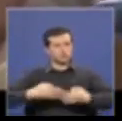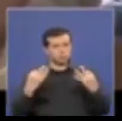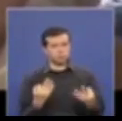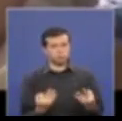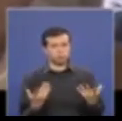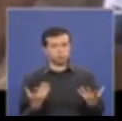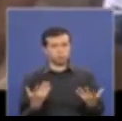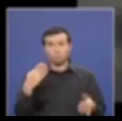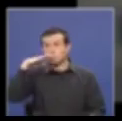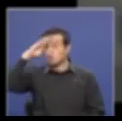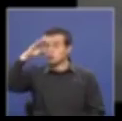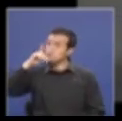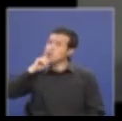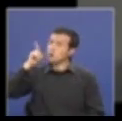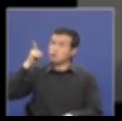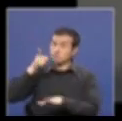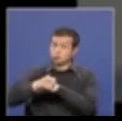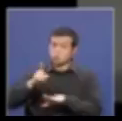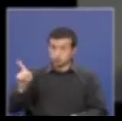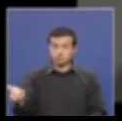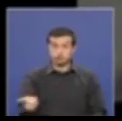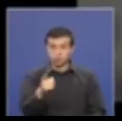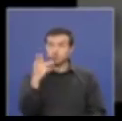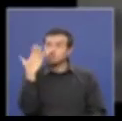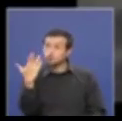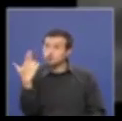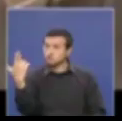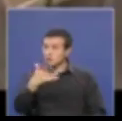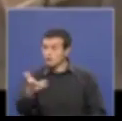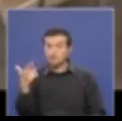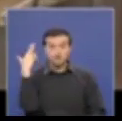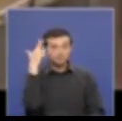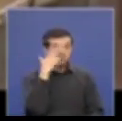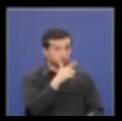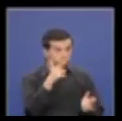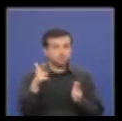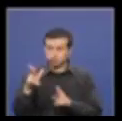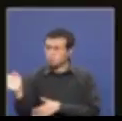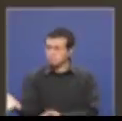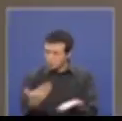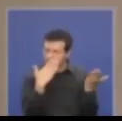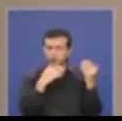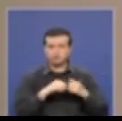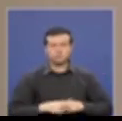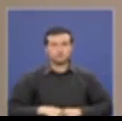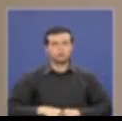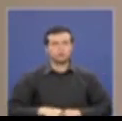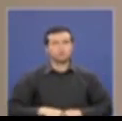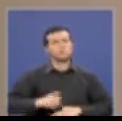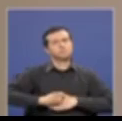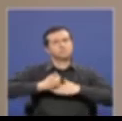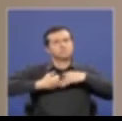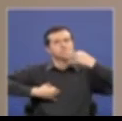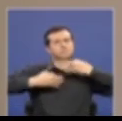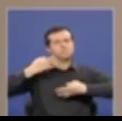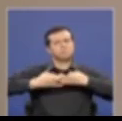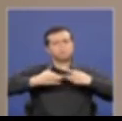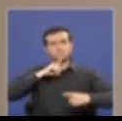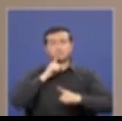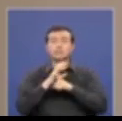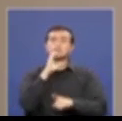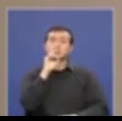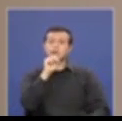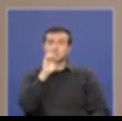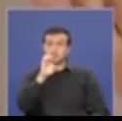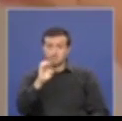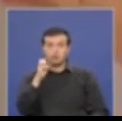precisas, policías. Salid a usar esas armas de fuego. Usad las armas. Que la Corte Constitucional, el